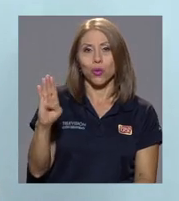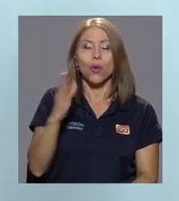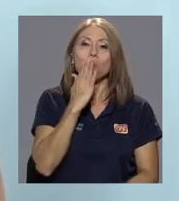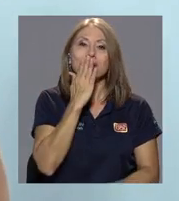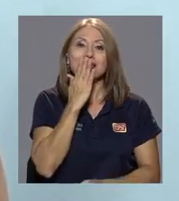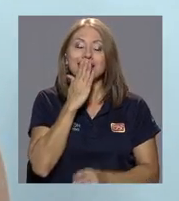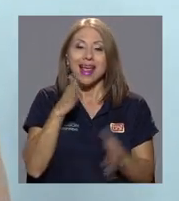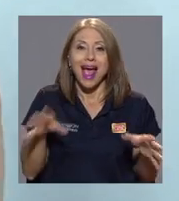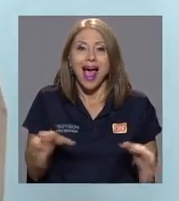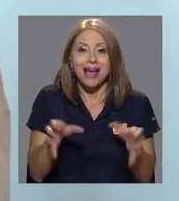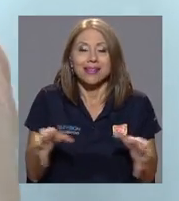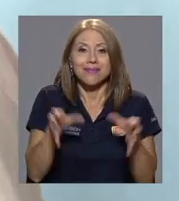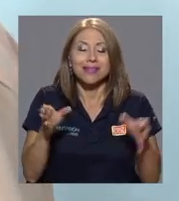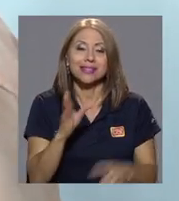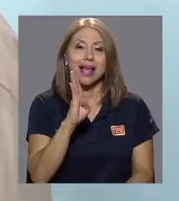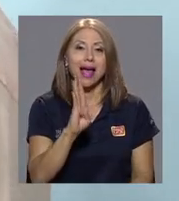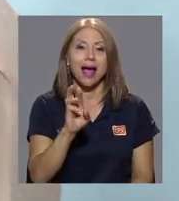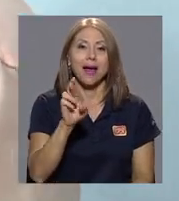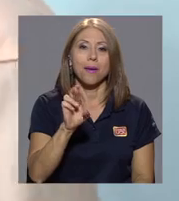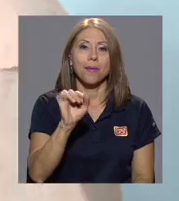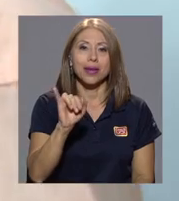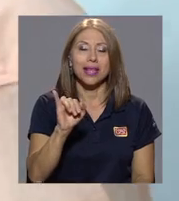y activista bribri de Talamanca.